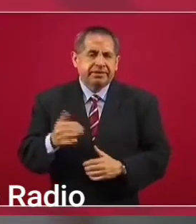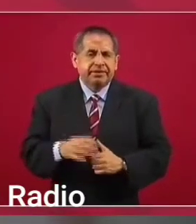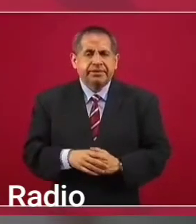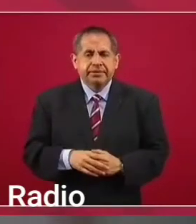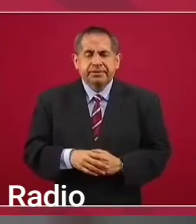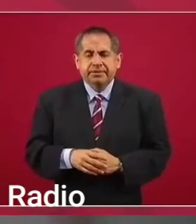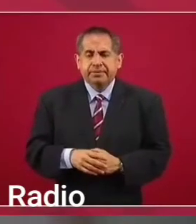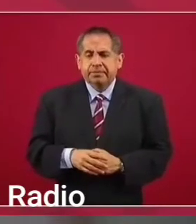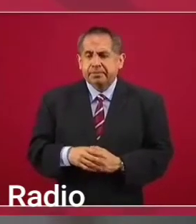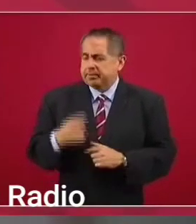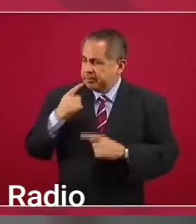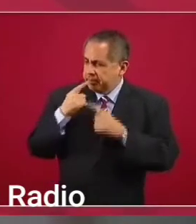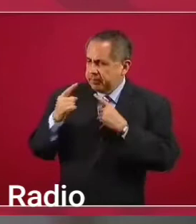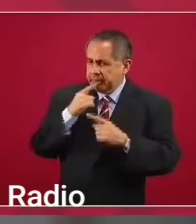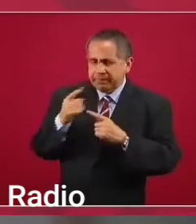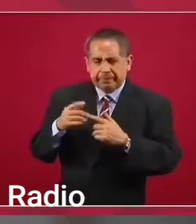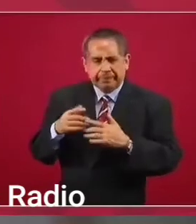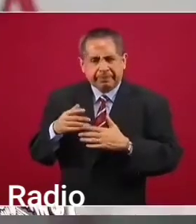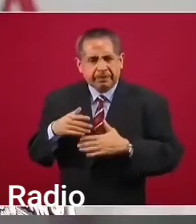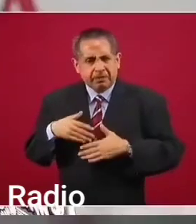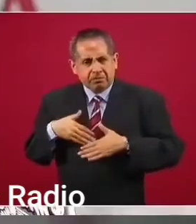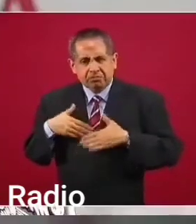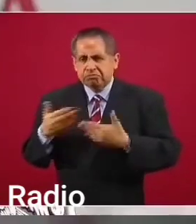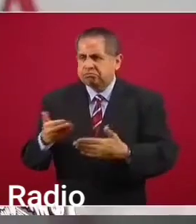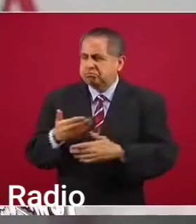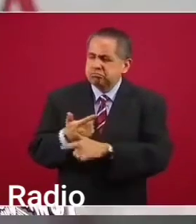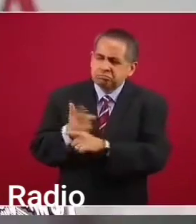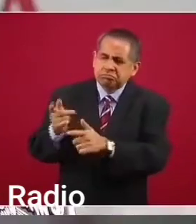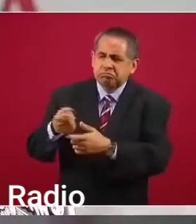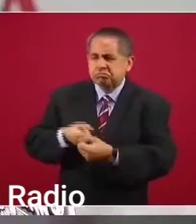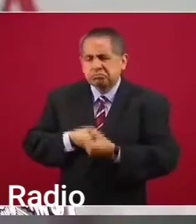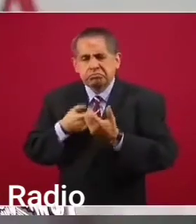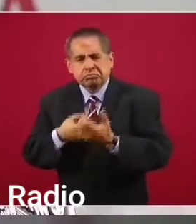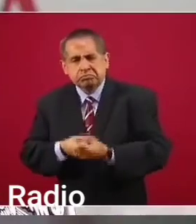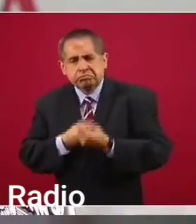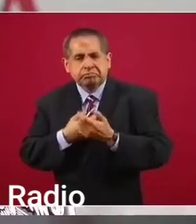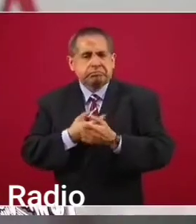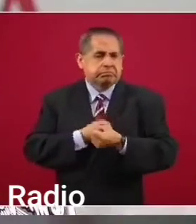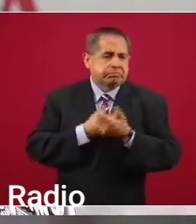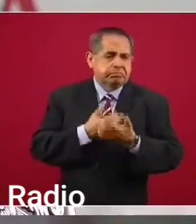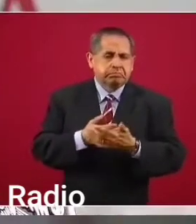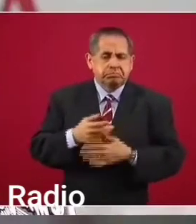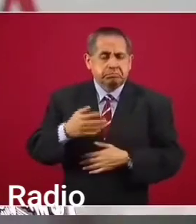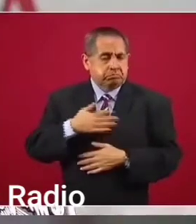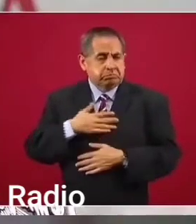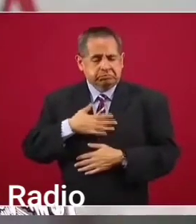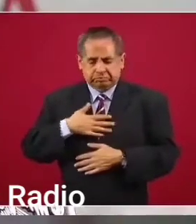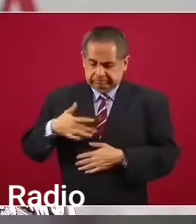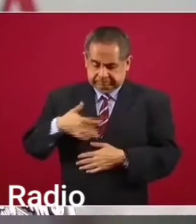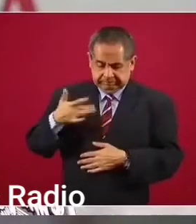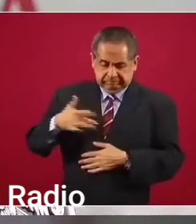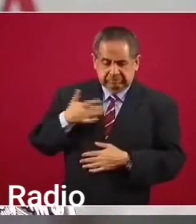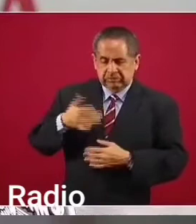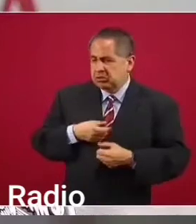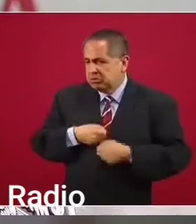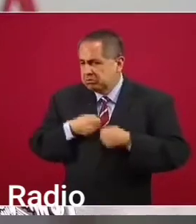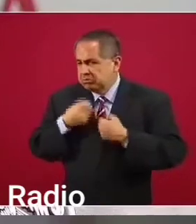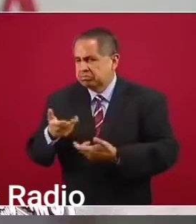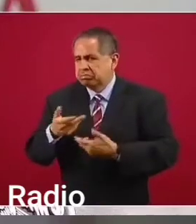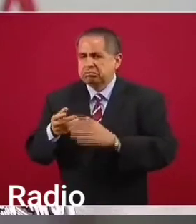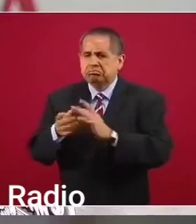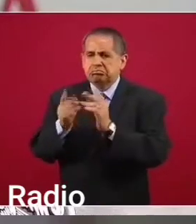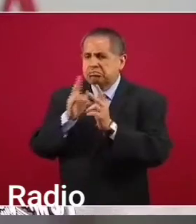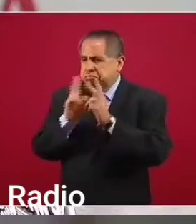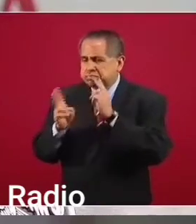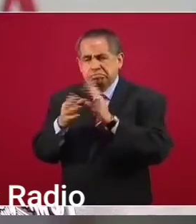se dijeron las cosas con libertad, dijimos lo que sentimos